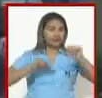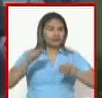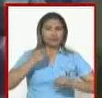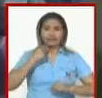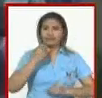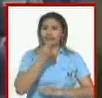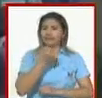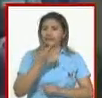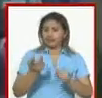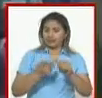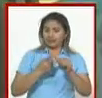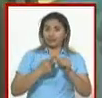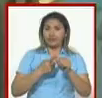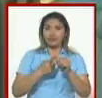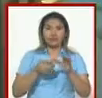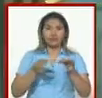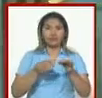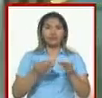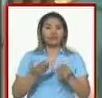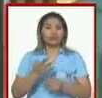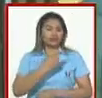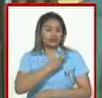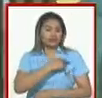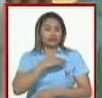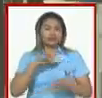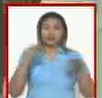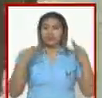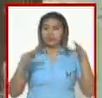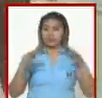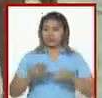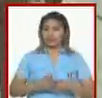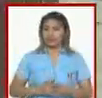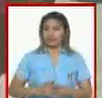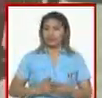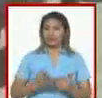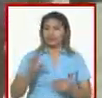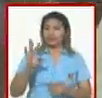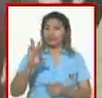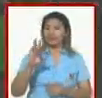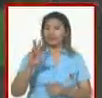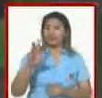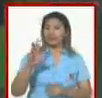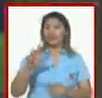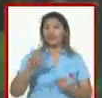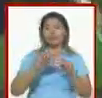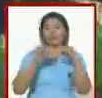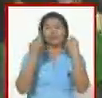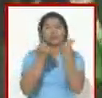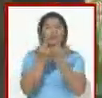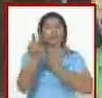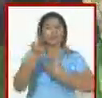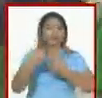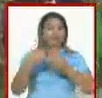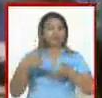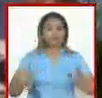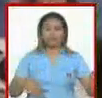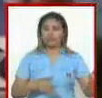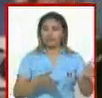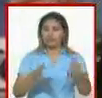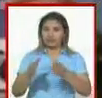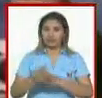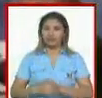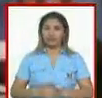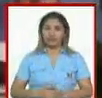se ha manifestado que es una prioridad remarcar el carácter religioso de la fiesta y que 73 sobre eternidades participarán del recorrido